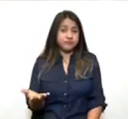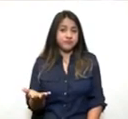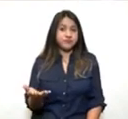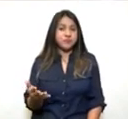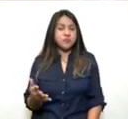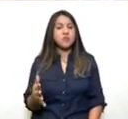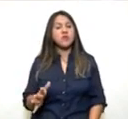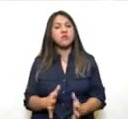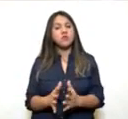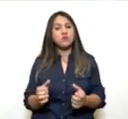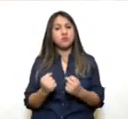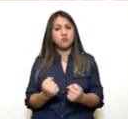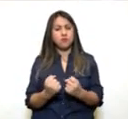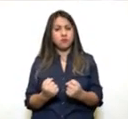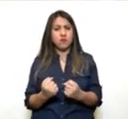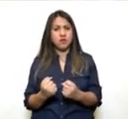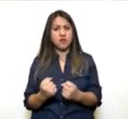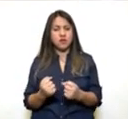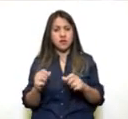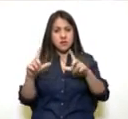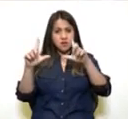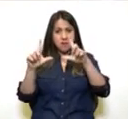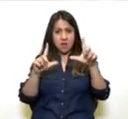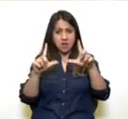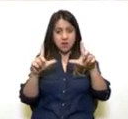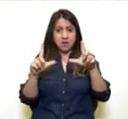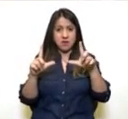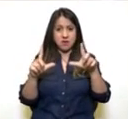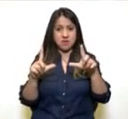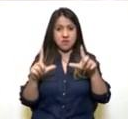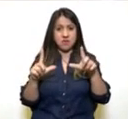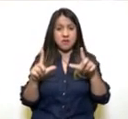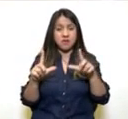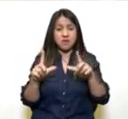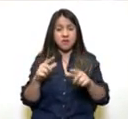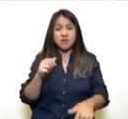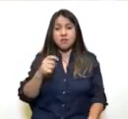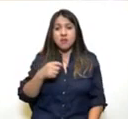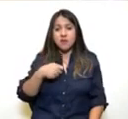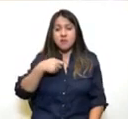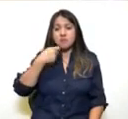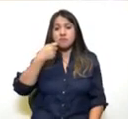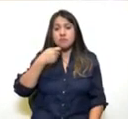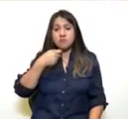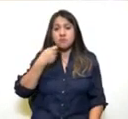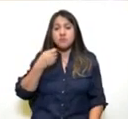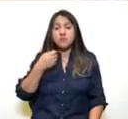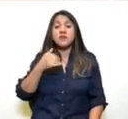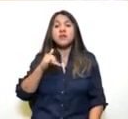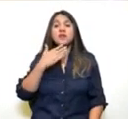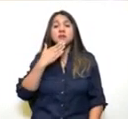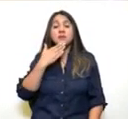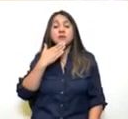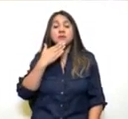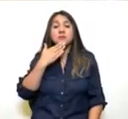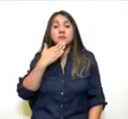fuerte imagen del consumismo consumismo de mercado